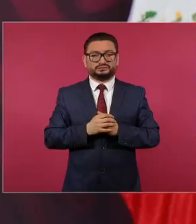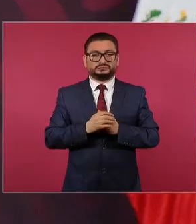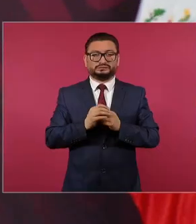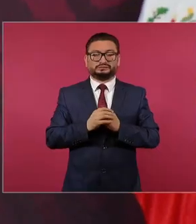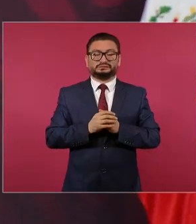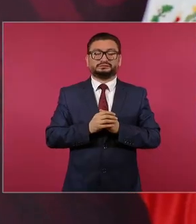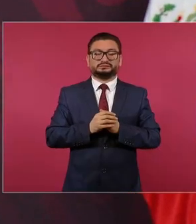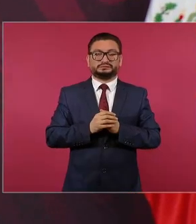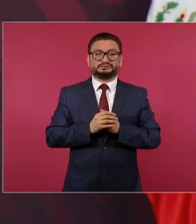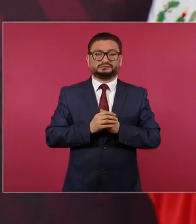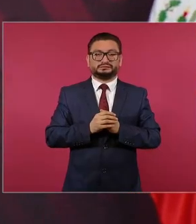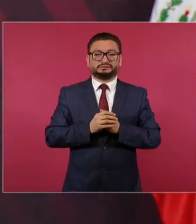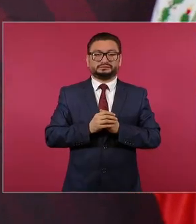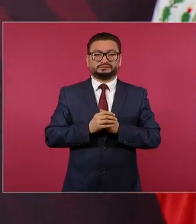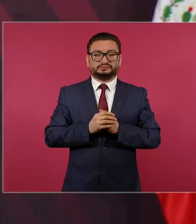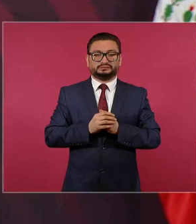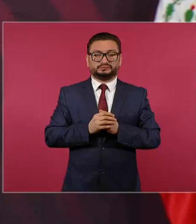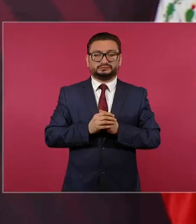bellísimas,